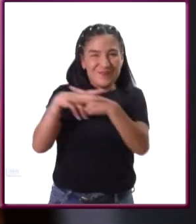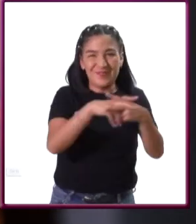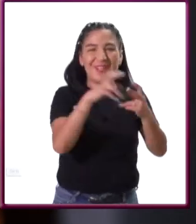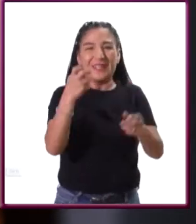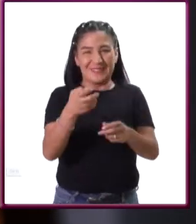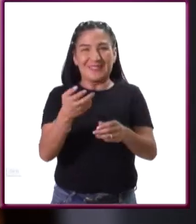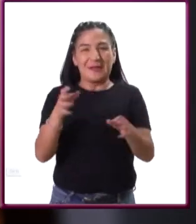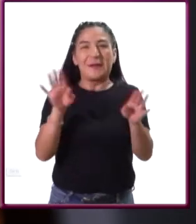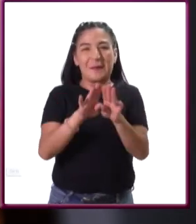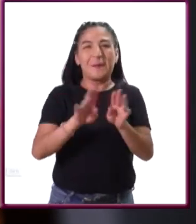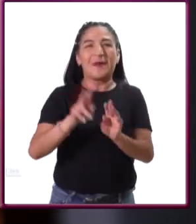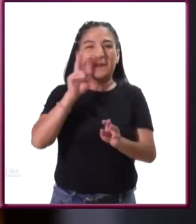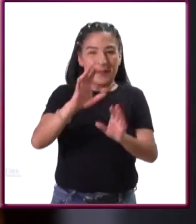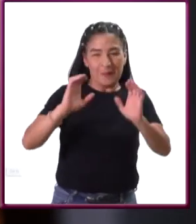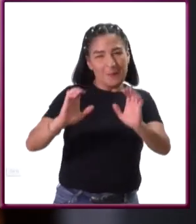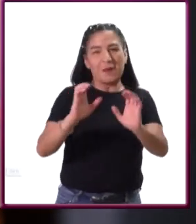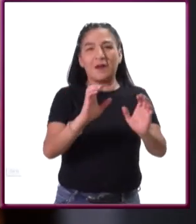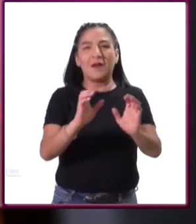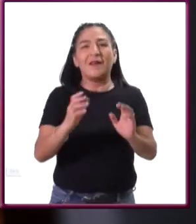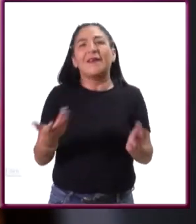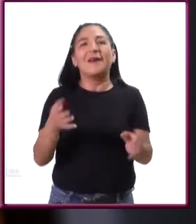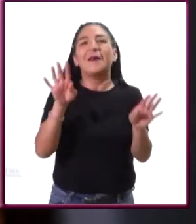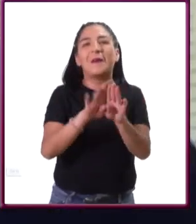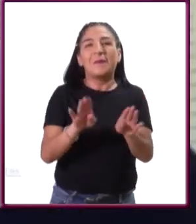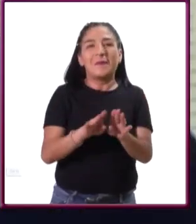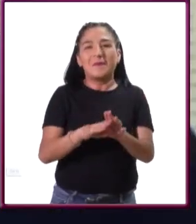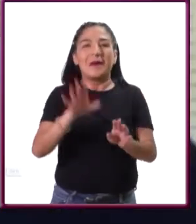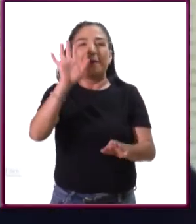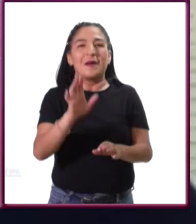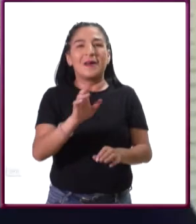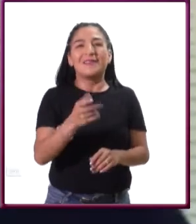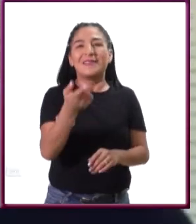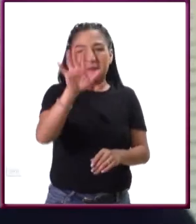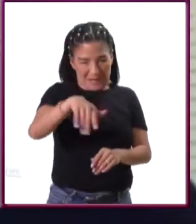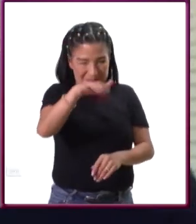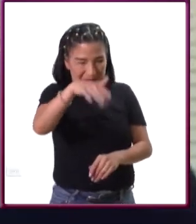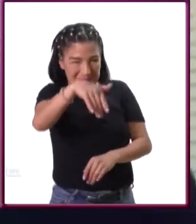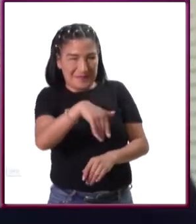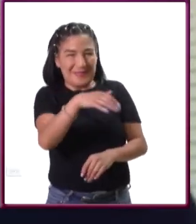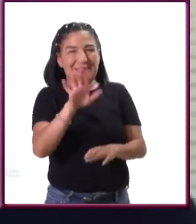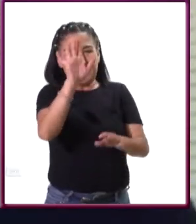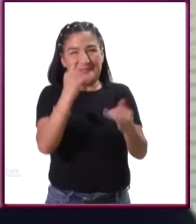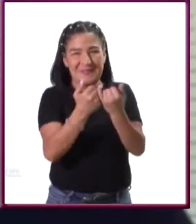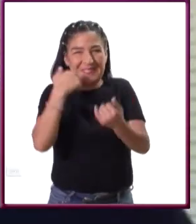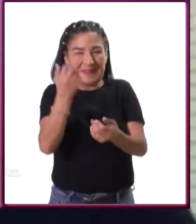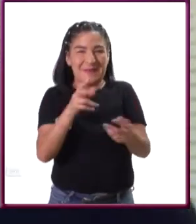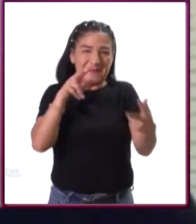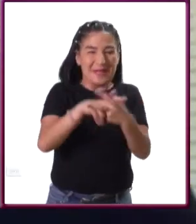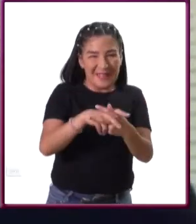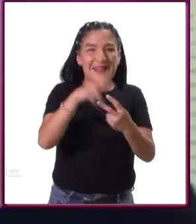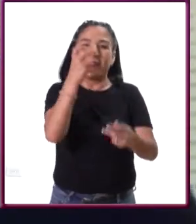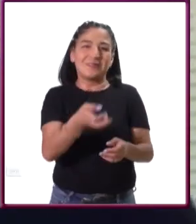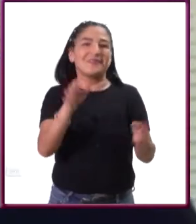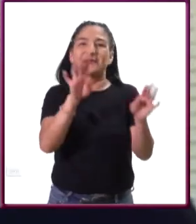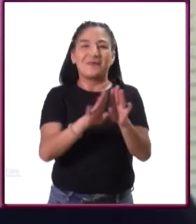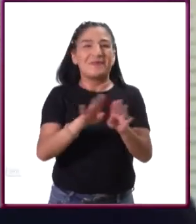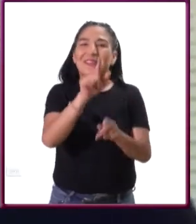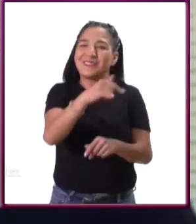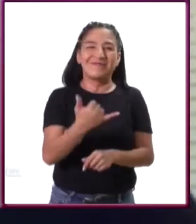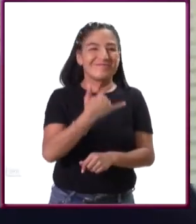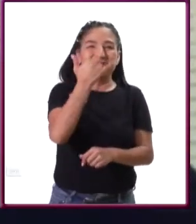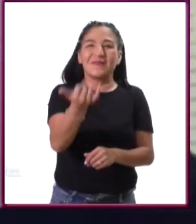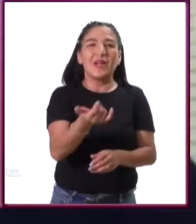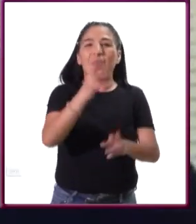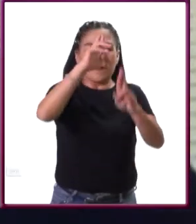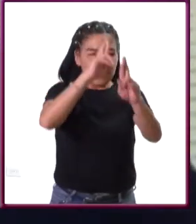manipularlas con cuidado, pues casi les dicen como perrito, ven, ¿no? Entonces, creo que esos son los errores más comunes, no respetar los protocolos